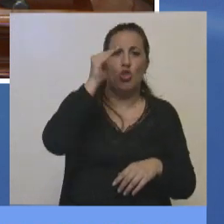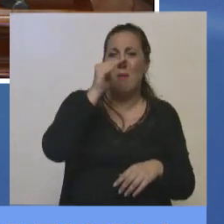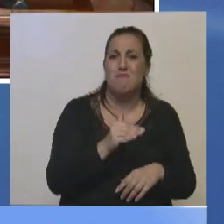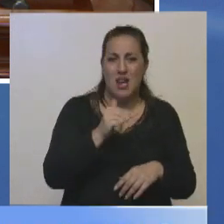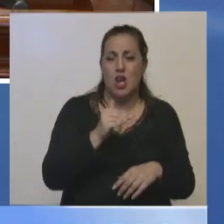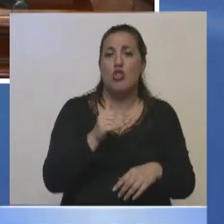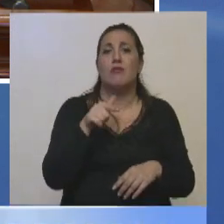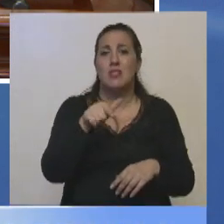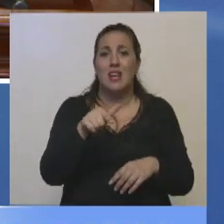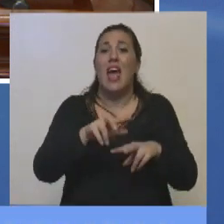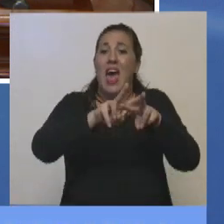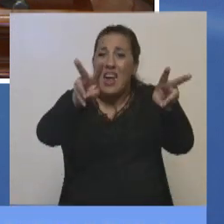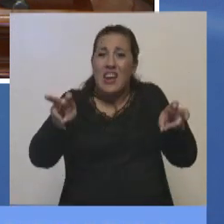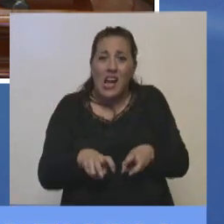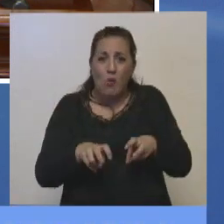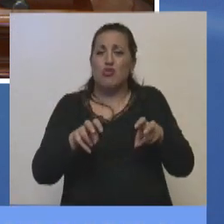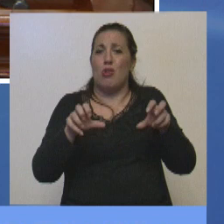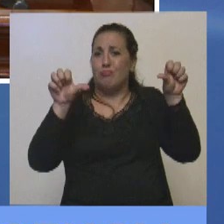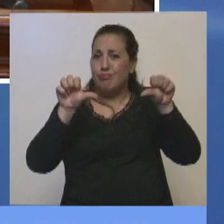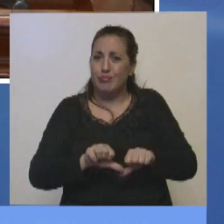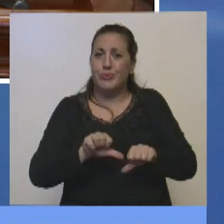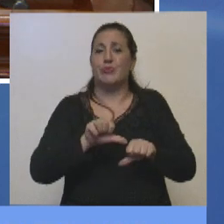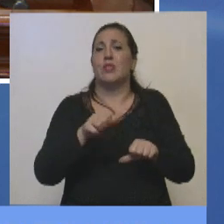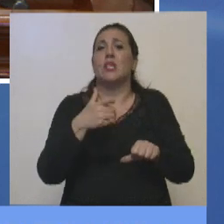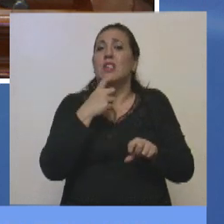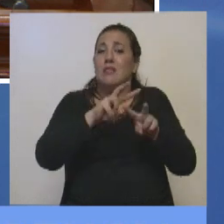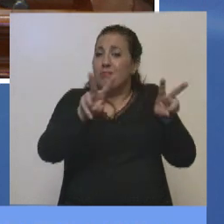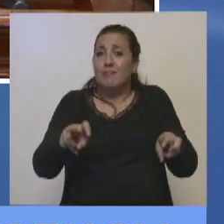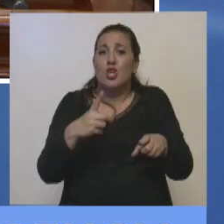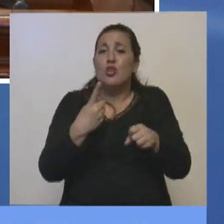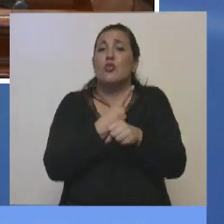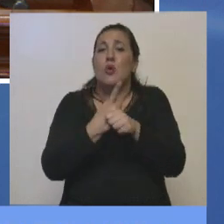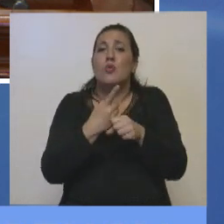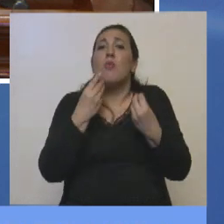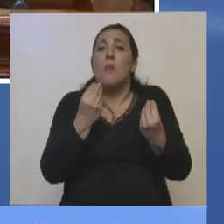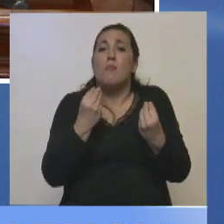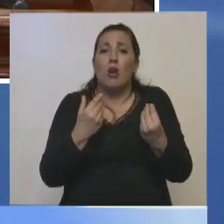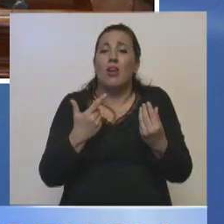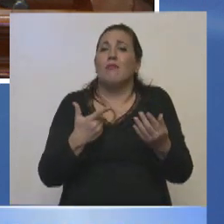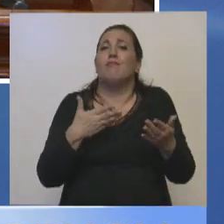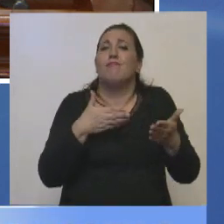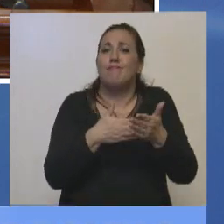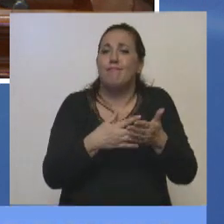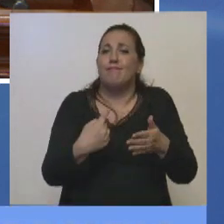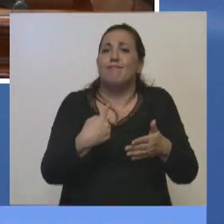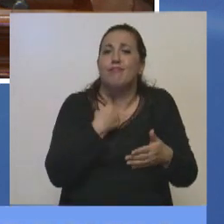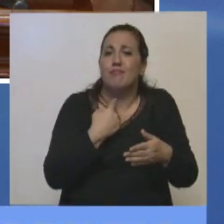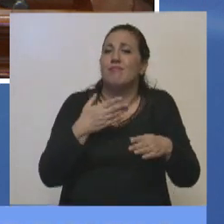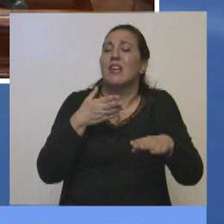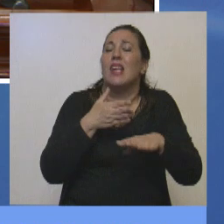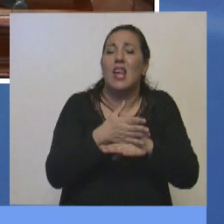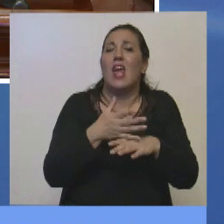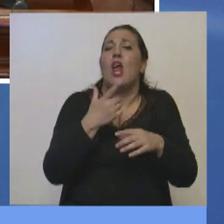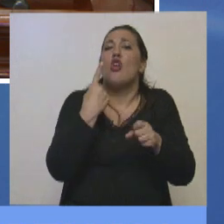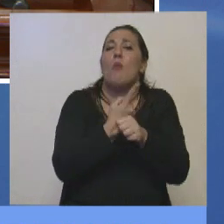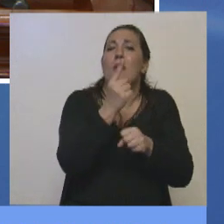lo que se ha caído la recaudación ingresos que no pueden ser previstos no tenéis acceso al crédito y tus gastos cambiaron